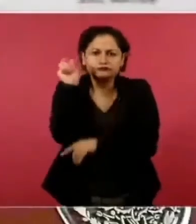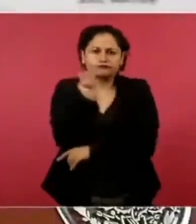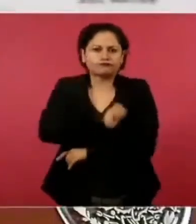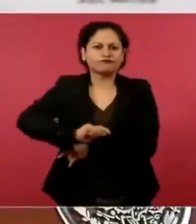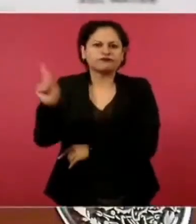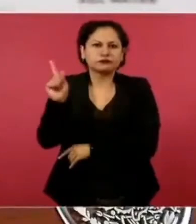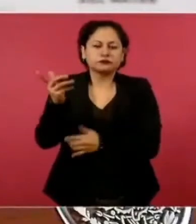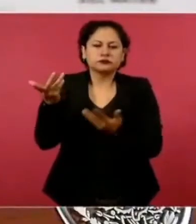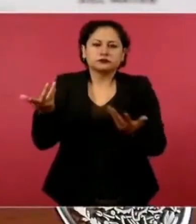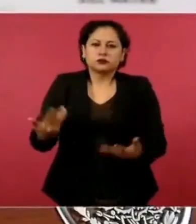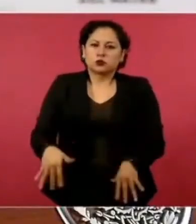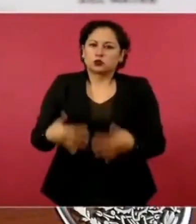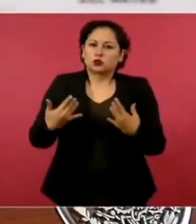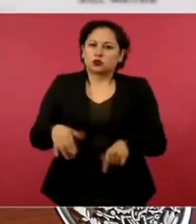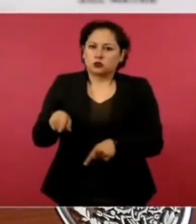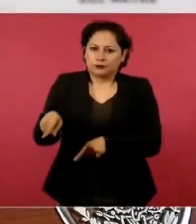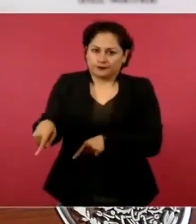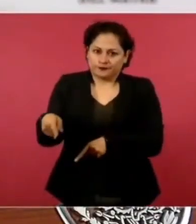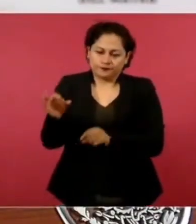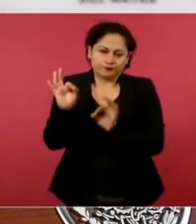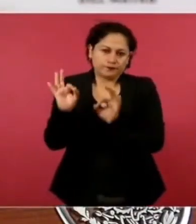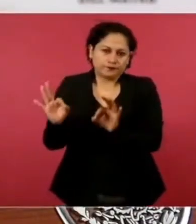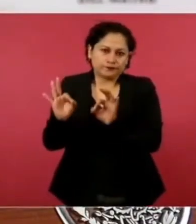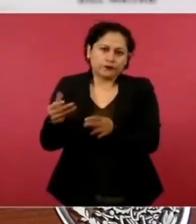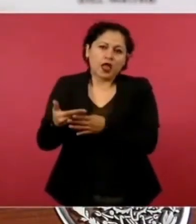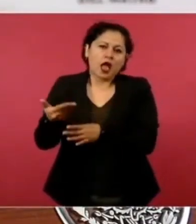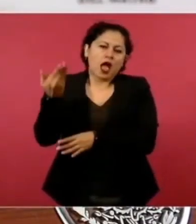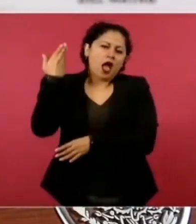Y eso pues antes no había.